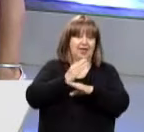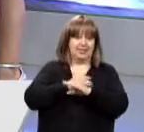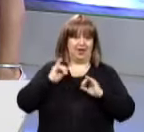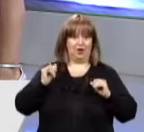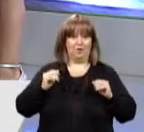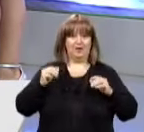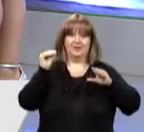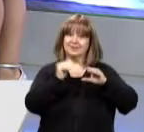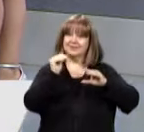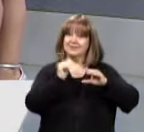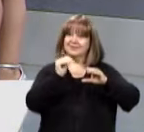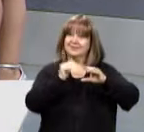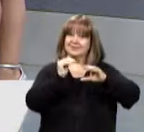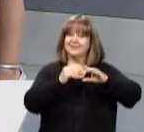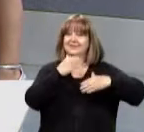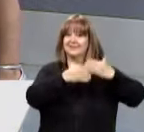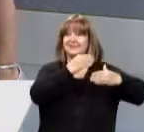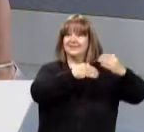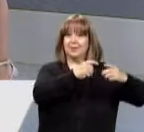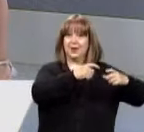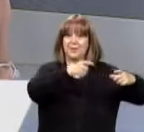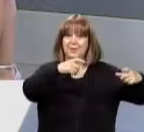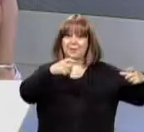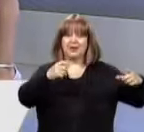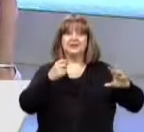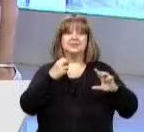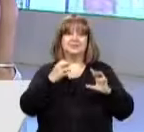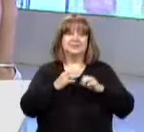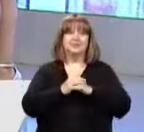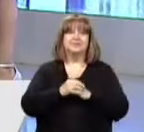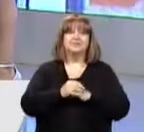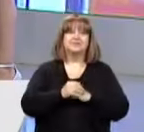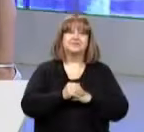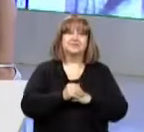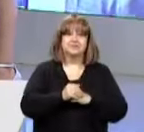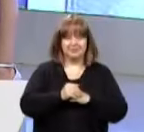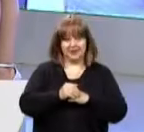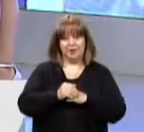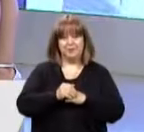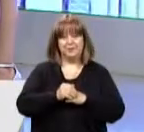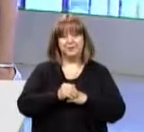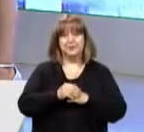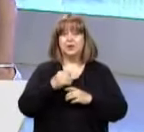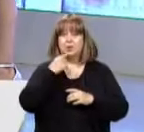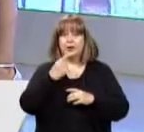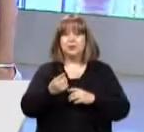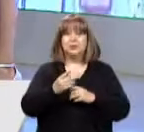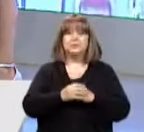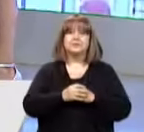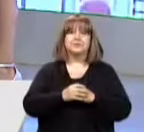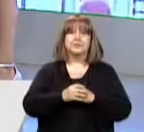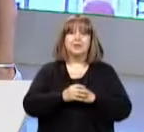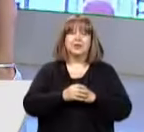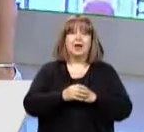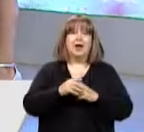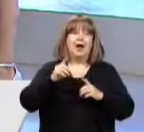somos como se me viene una persona que me decía no voy a ocupar esa palabra porque no no es linda pero digo el sentido de que somos